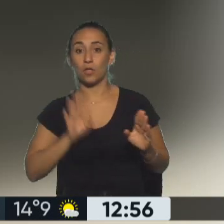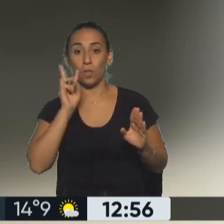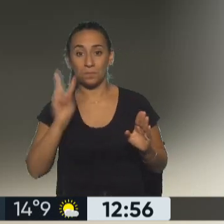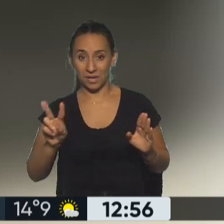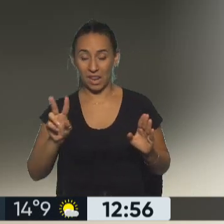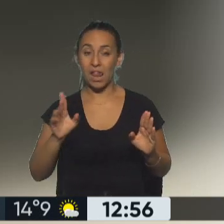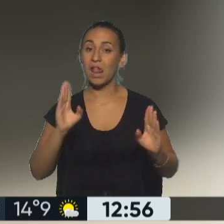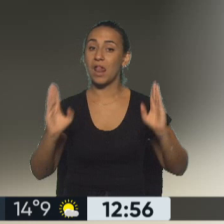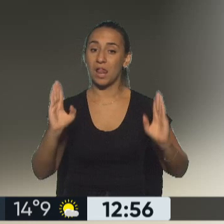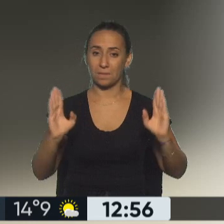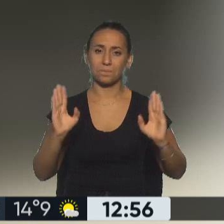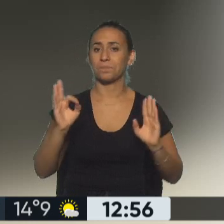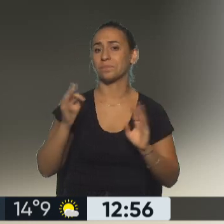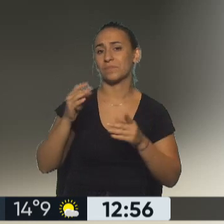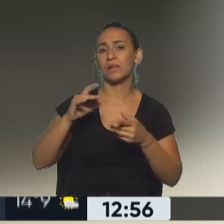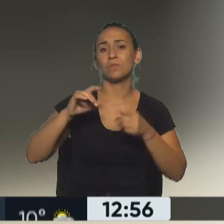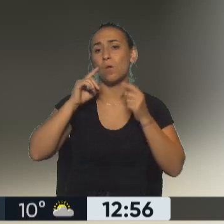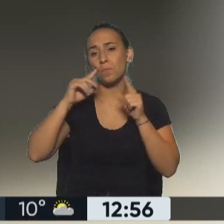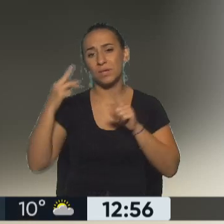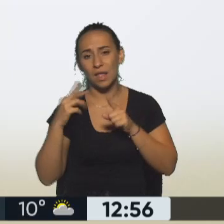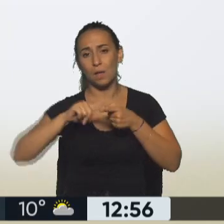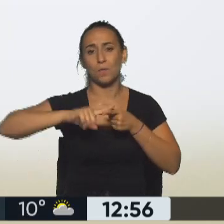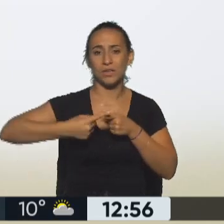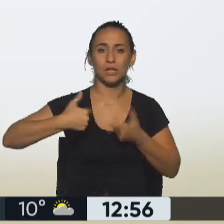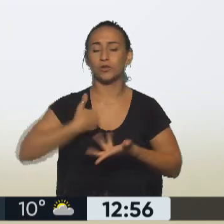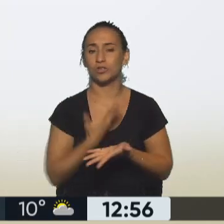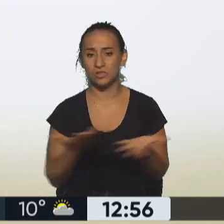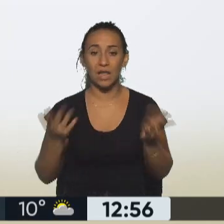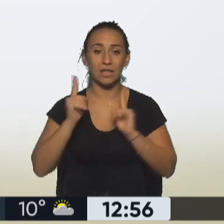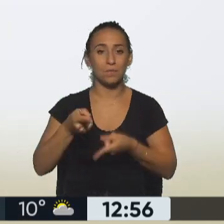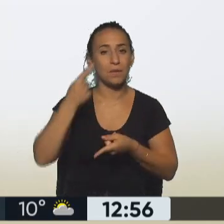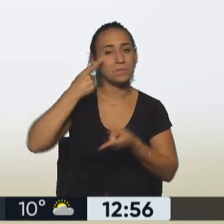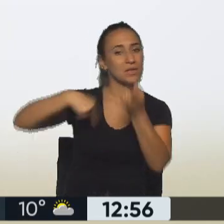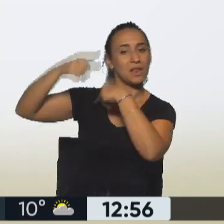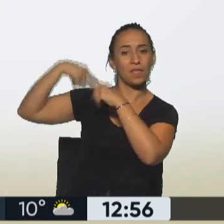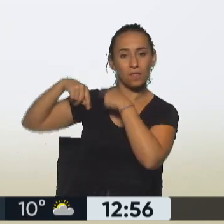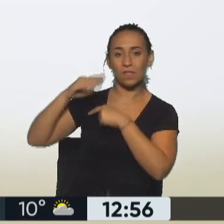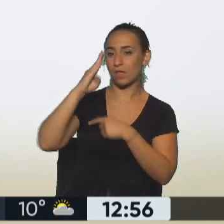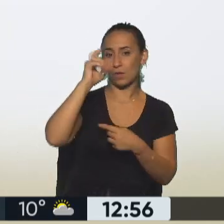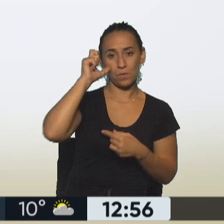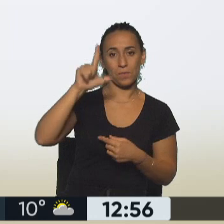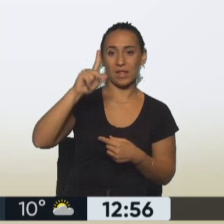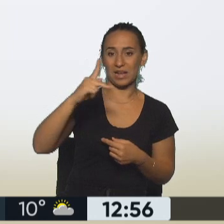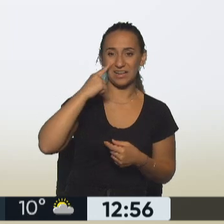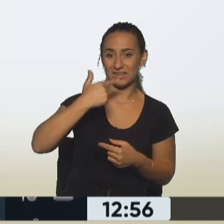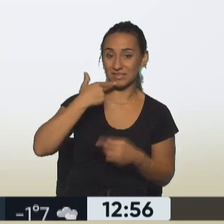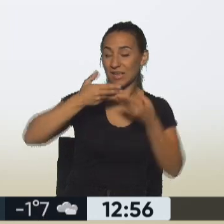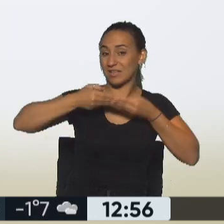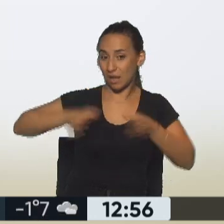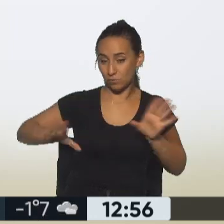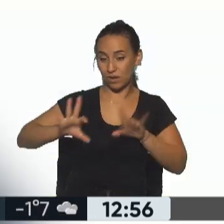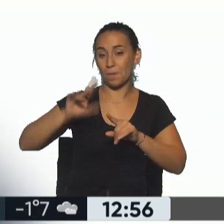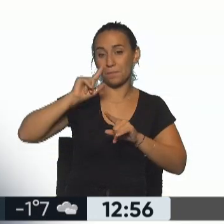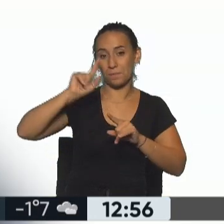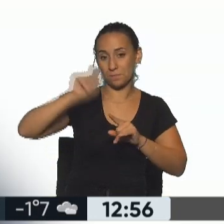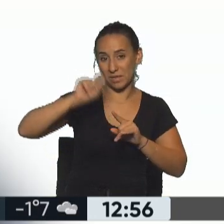con el imaginario político, social, afectivo. Como decíamos, también la retrospectiva de Belkis Ayom, que inaugura en el mes de julio.